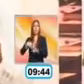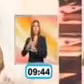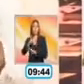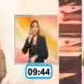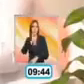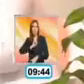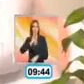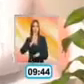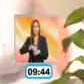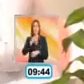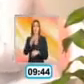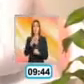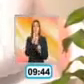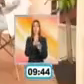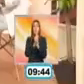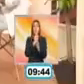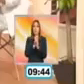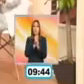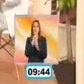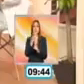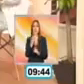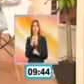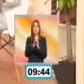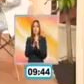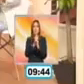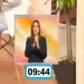ha convertido en una herramienta que potencializa